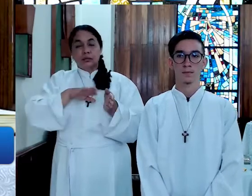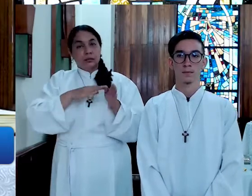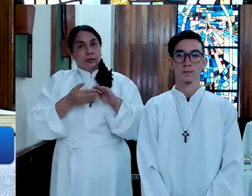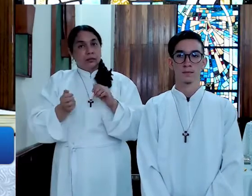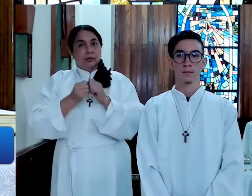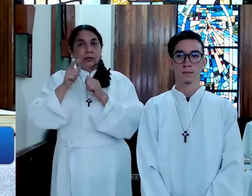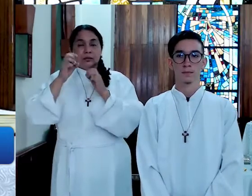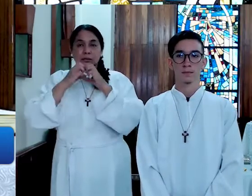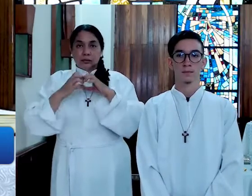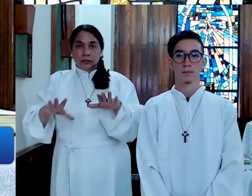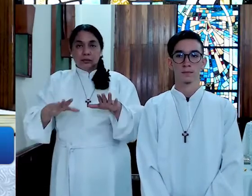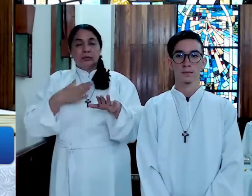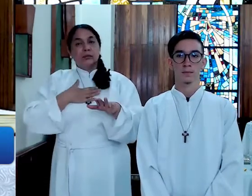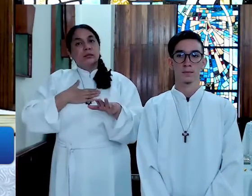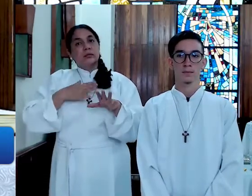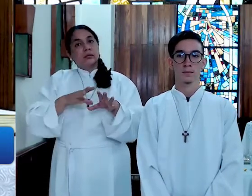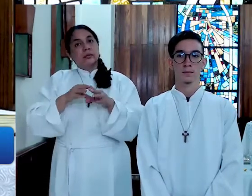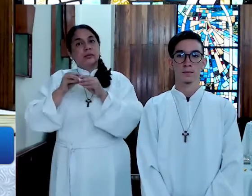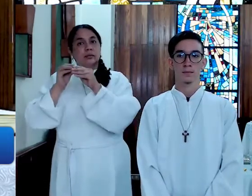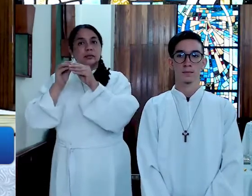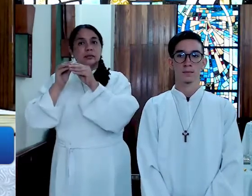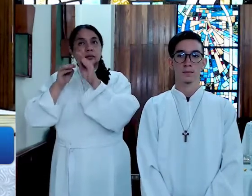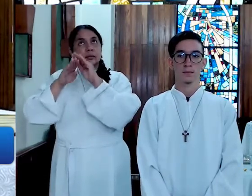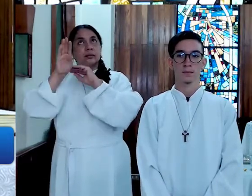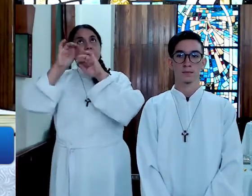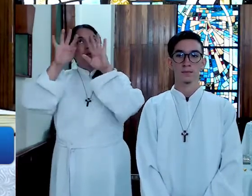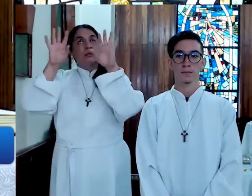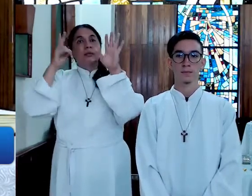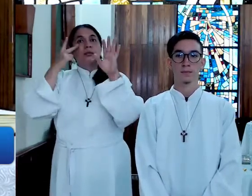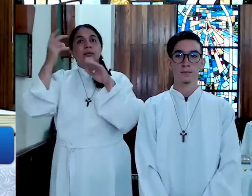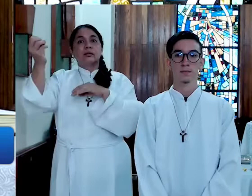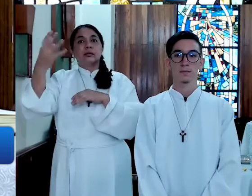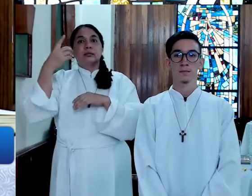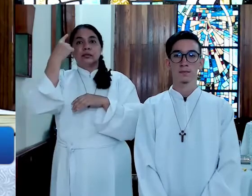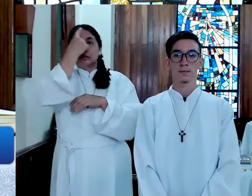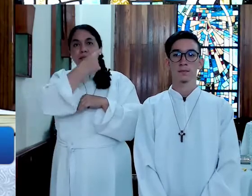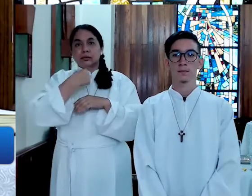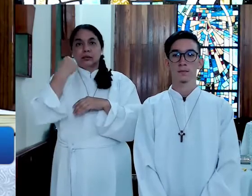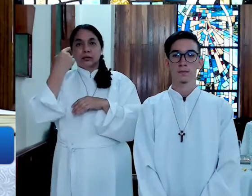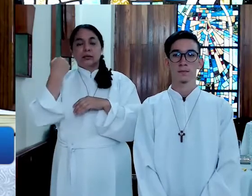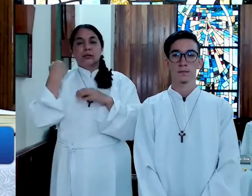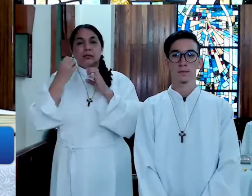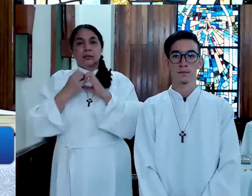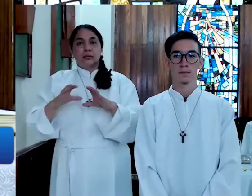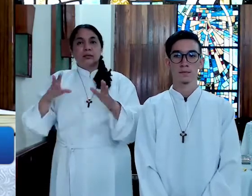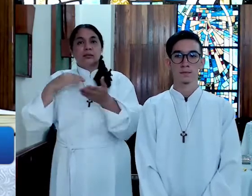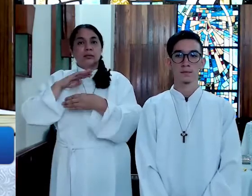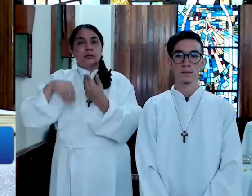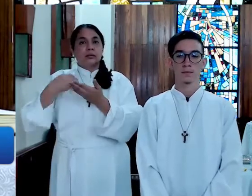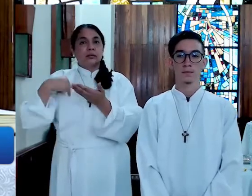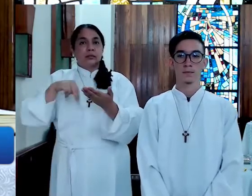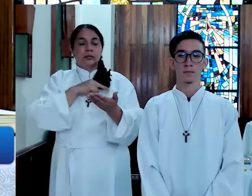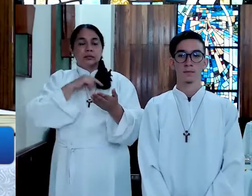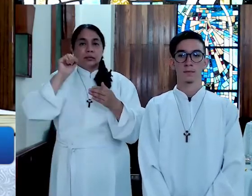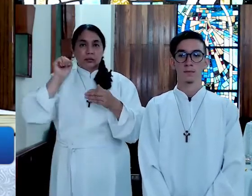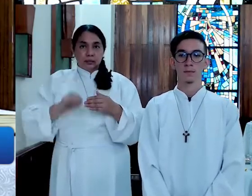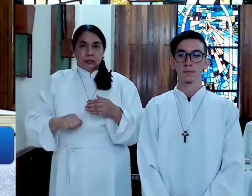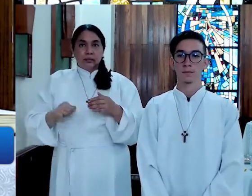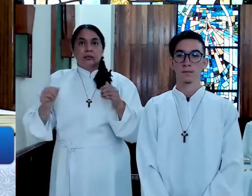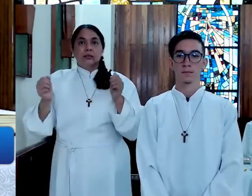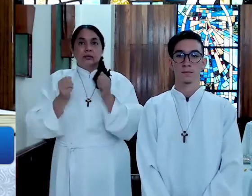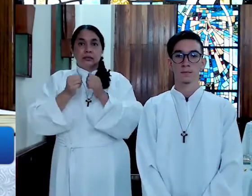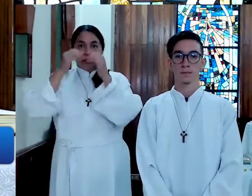muerto en tu misericordia. Admítelos a contemplar la luz de tu rostro. Ten misericordia de todos